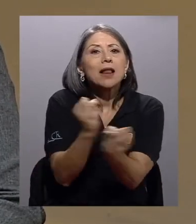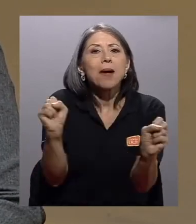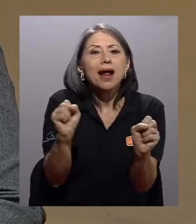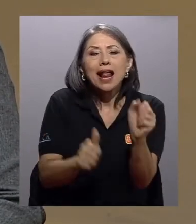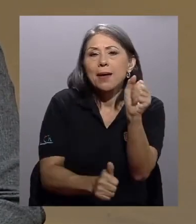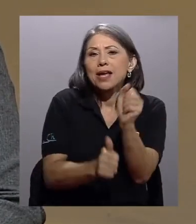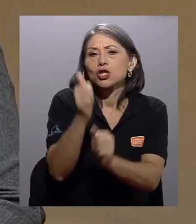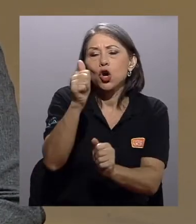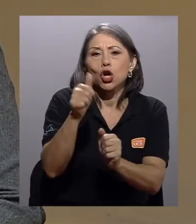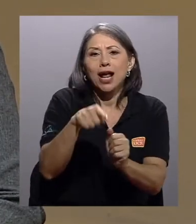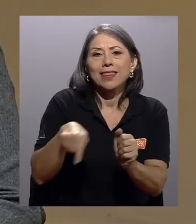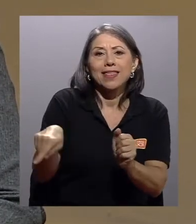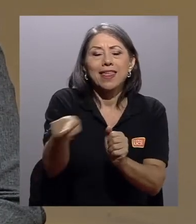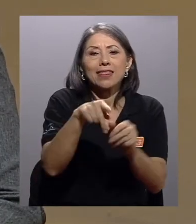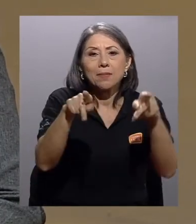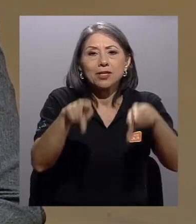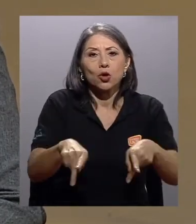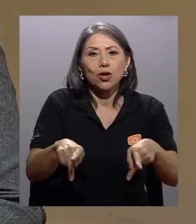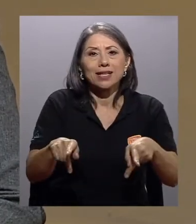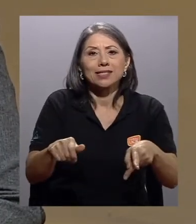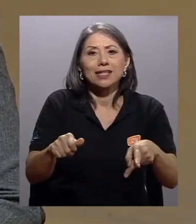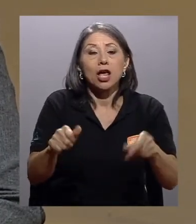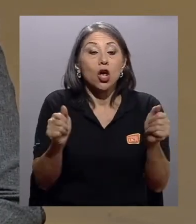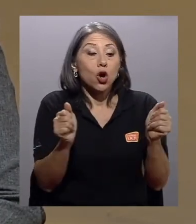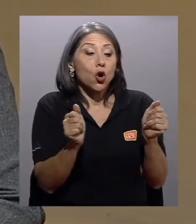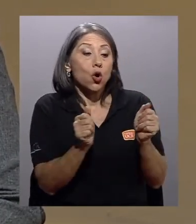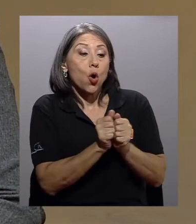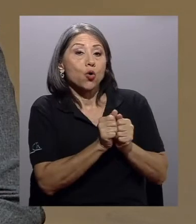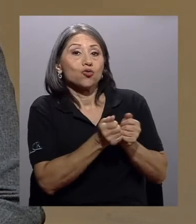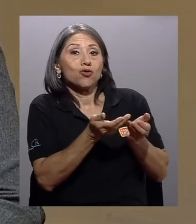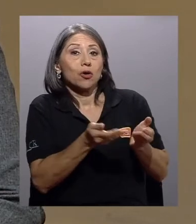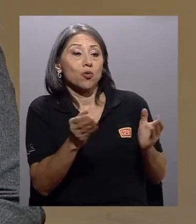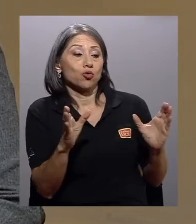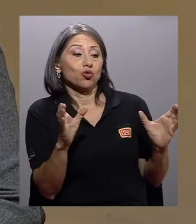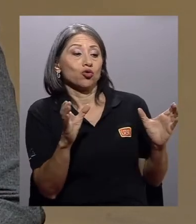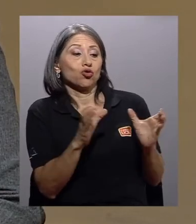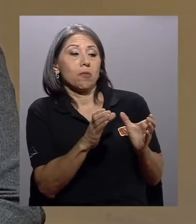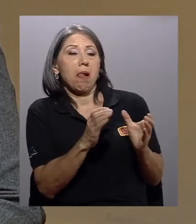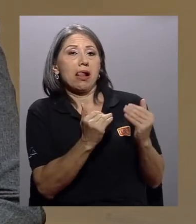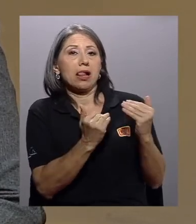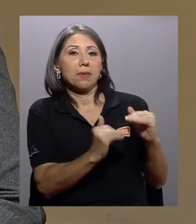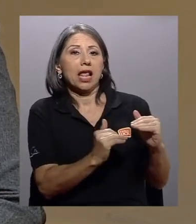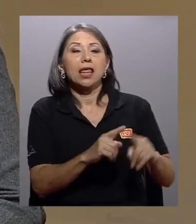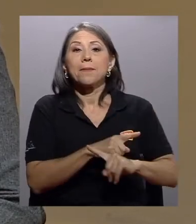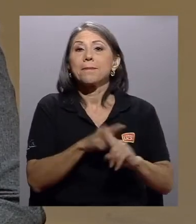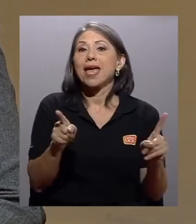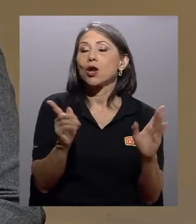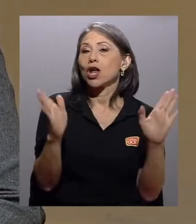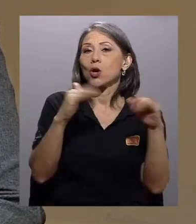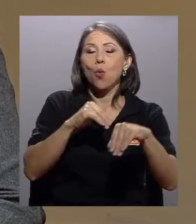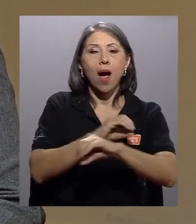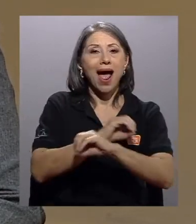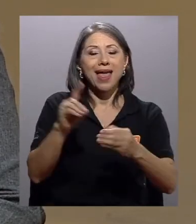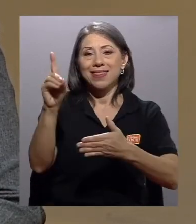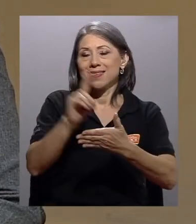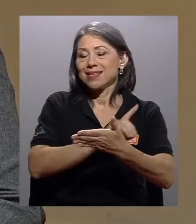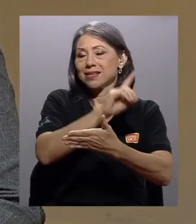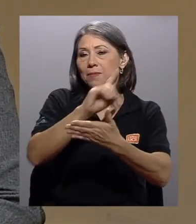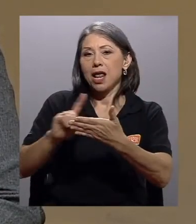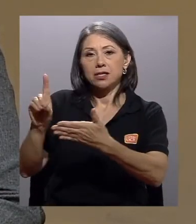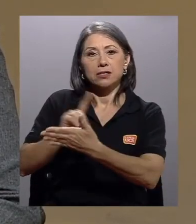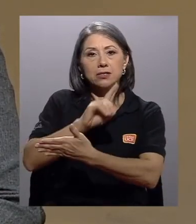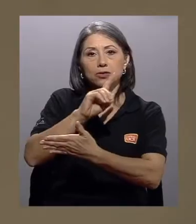salvar la mayor cantidad de personas con esta cantidad limitada de recursos que tenemos, pero sin generar